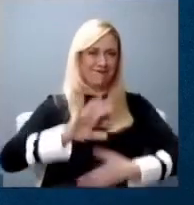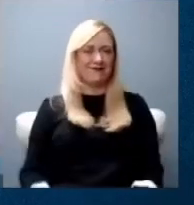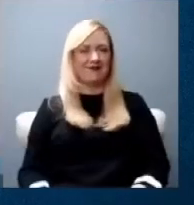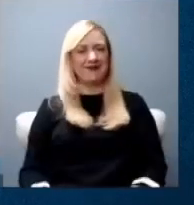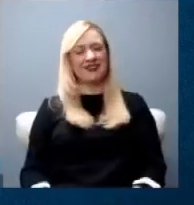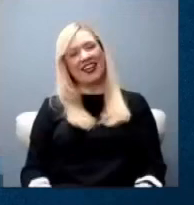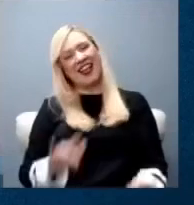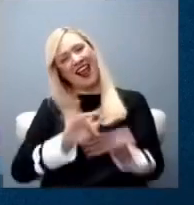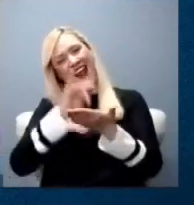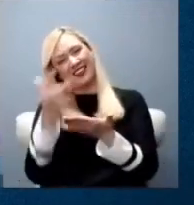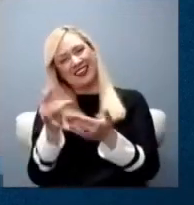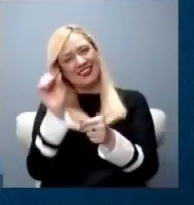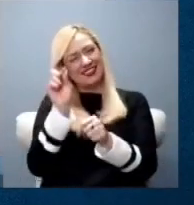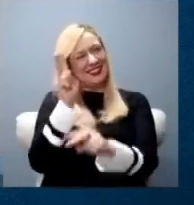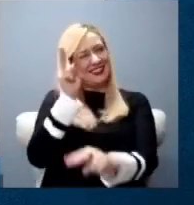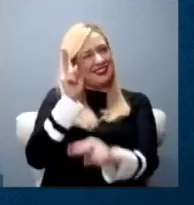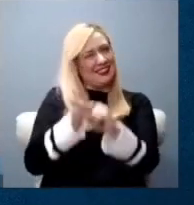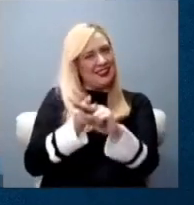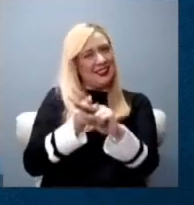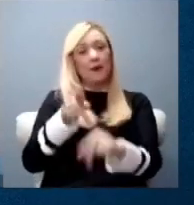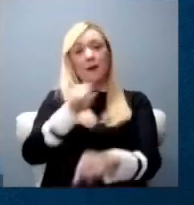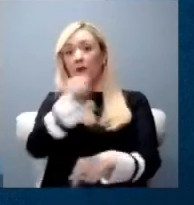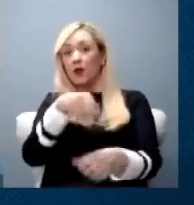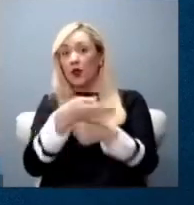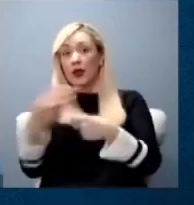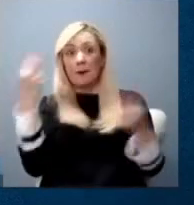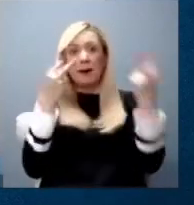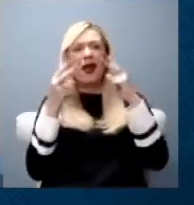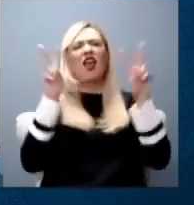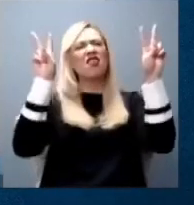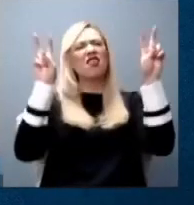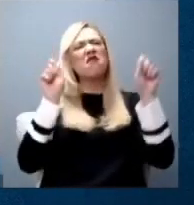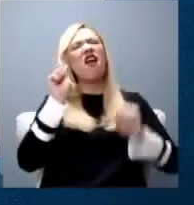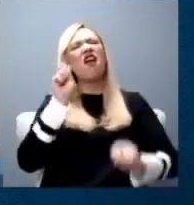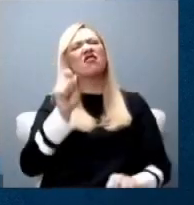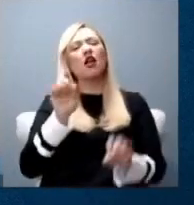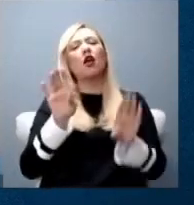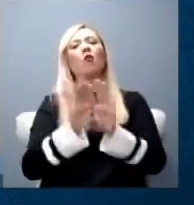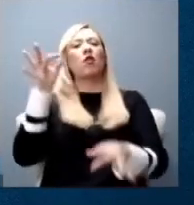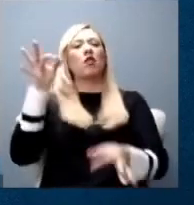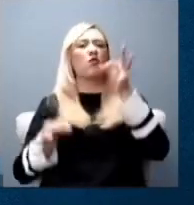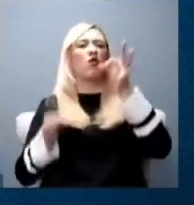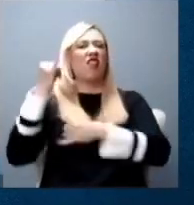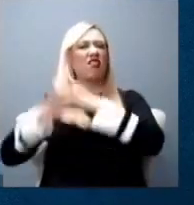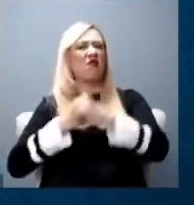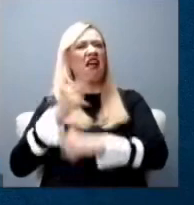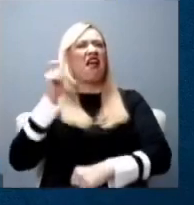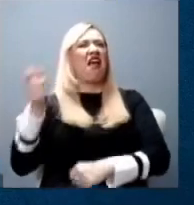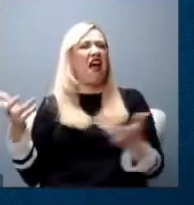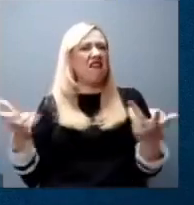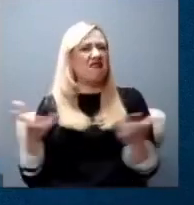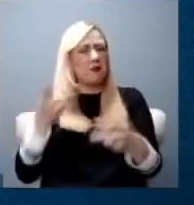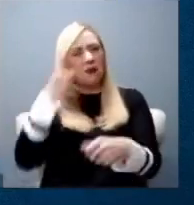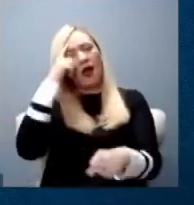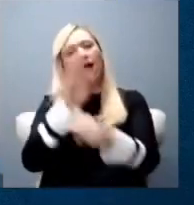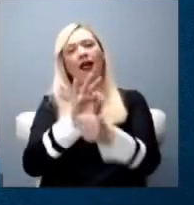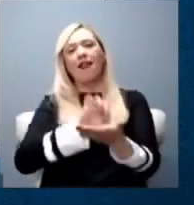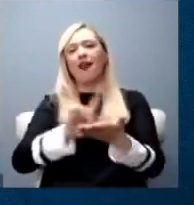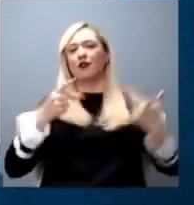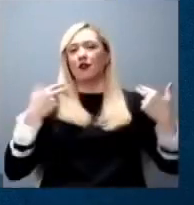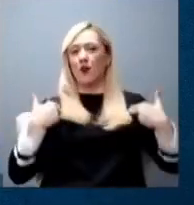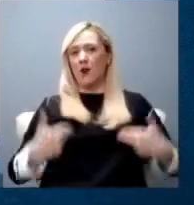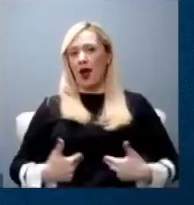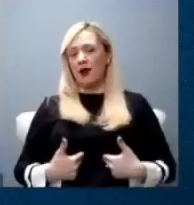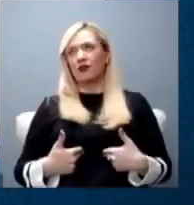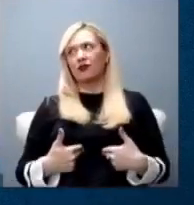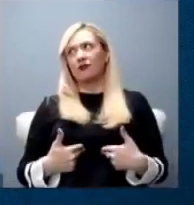vamos a un primer corte. Les recuerdo a quienes nos ven que estamos platicando sobre el papel de los tribunales internacionales en la protección de derechos humanos, entre